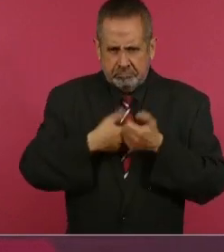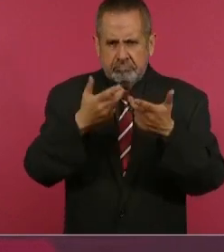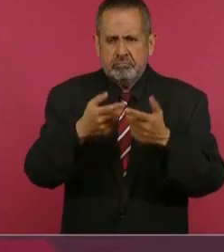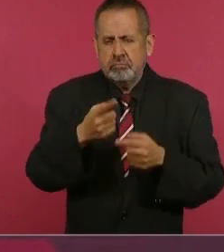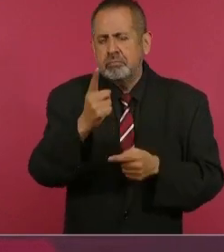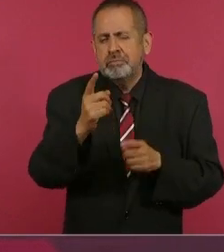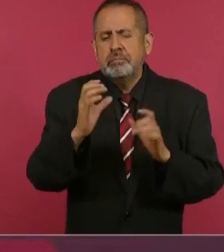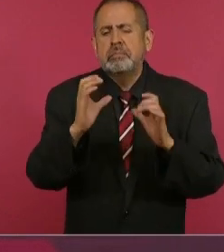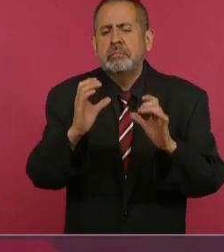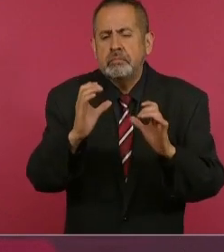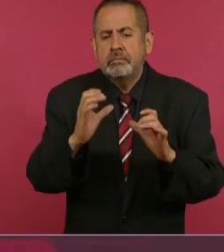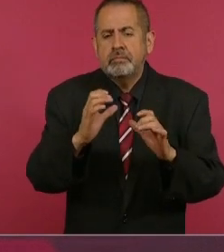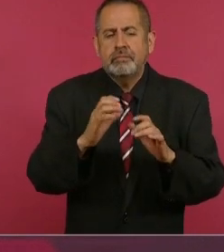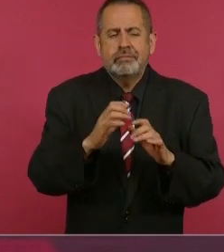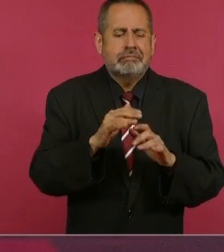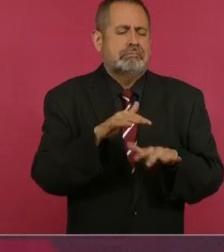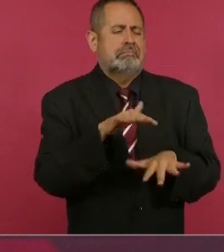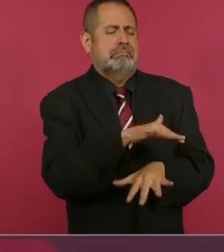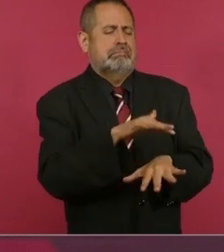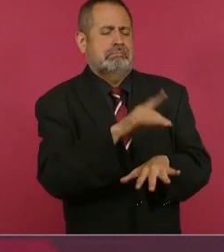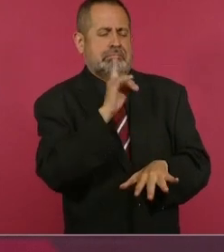cuiden eso.